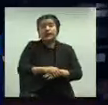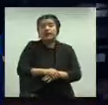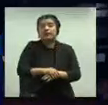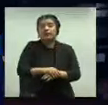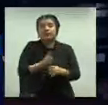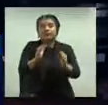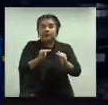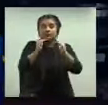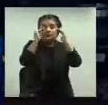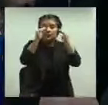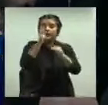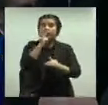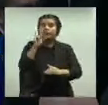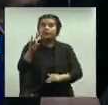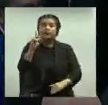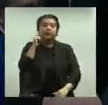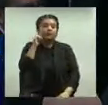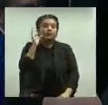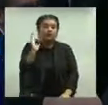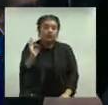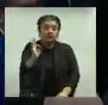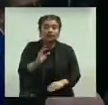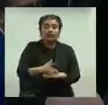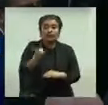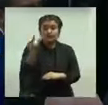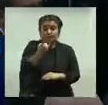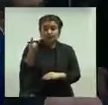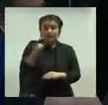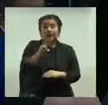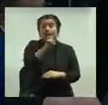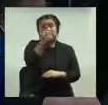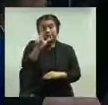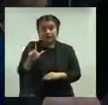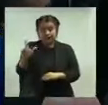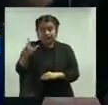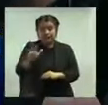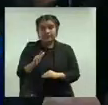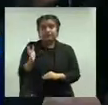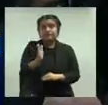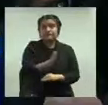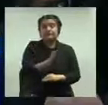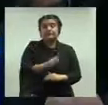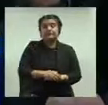Doctor Hugo Rolando Escobar Menaldo, Universidad Rafael Andívar,